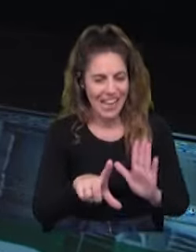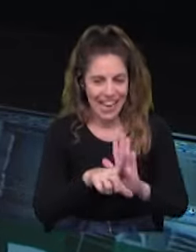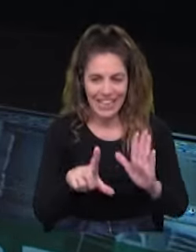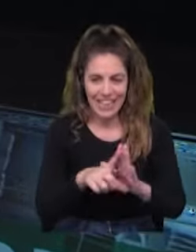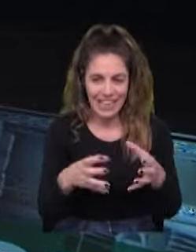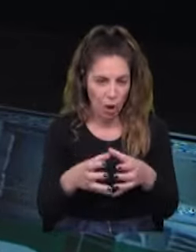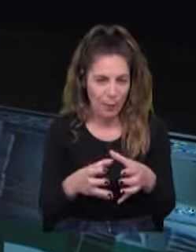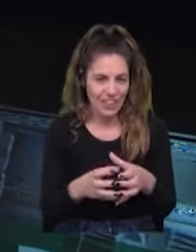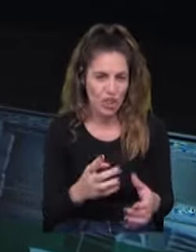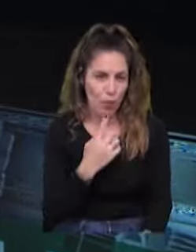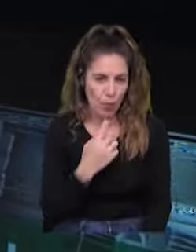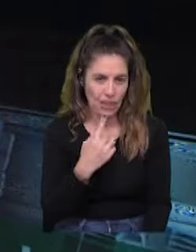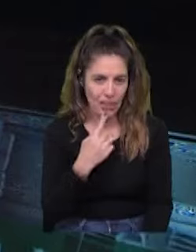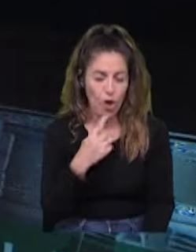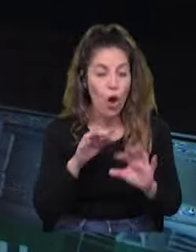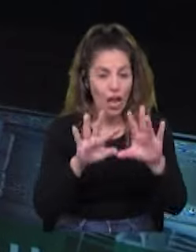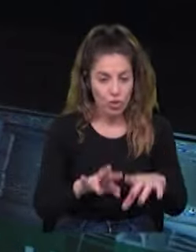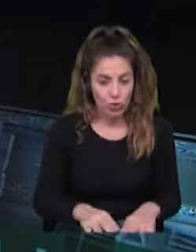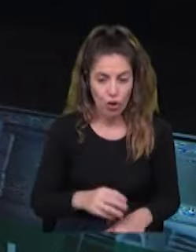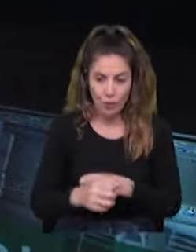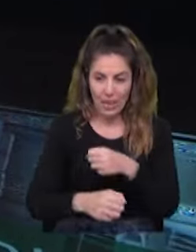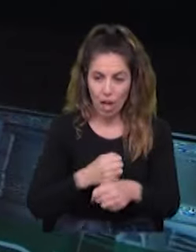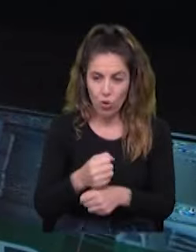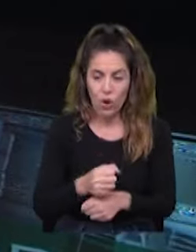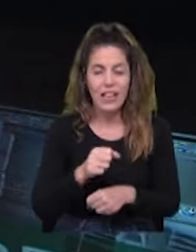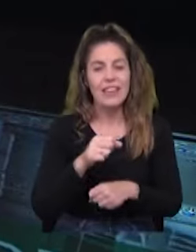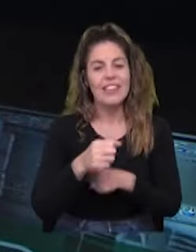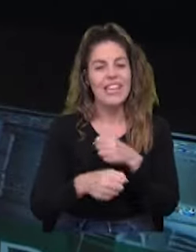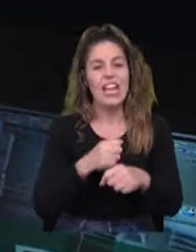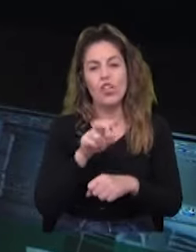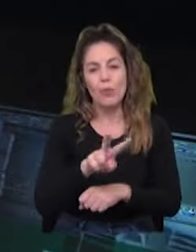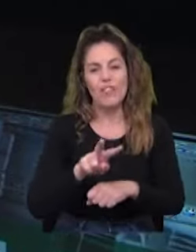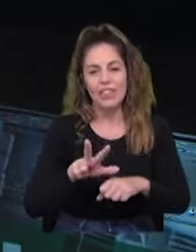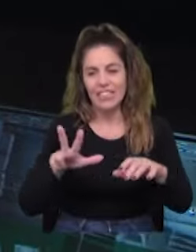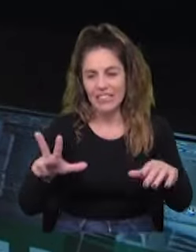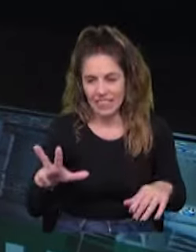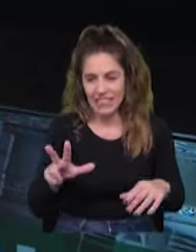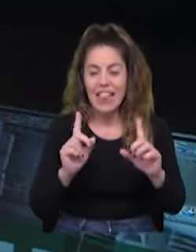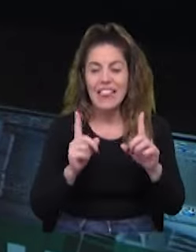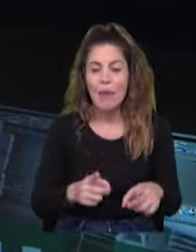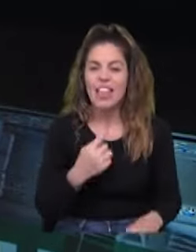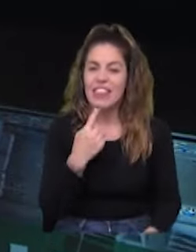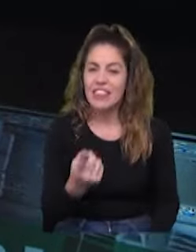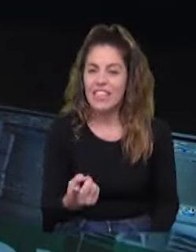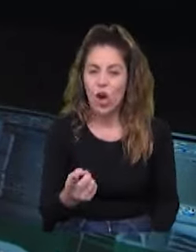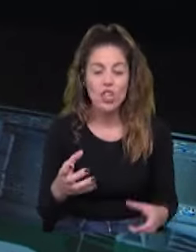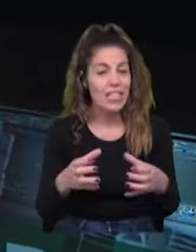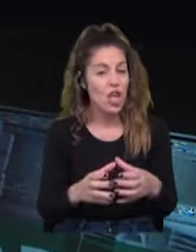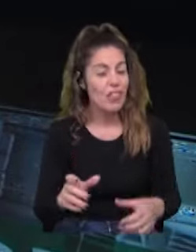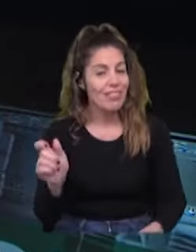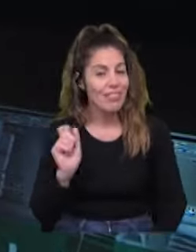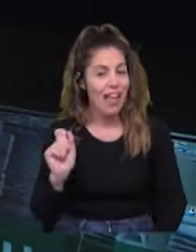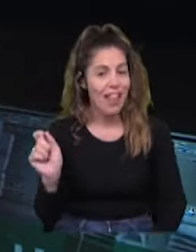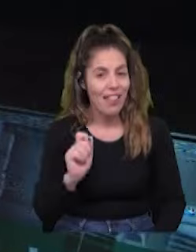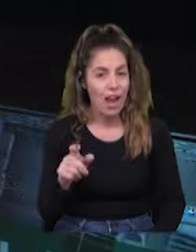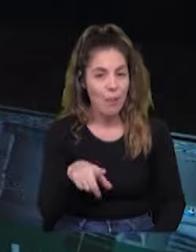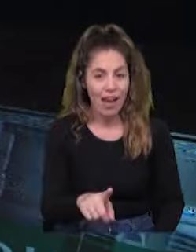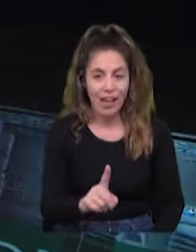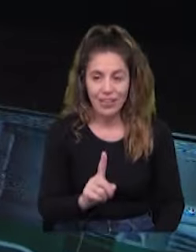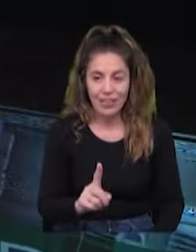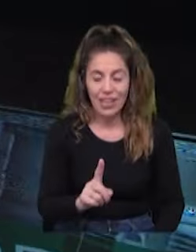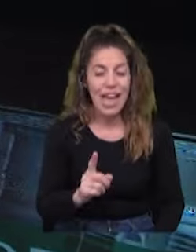partidos políticos en su informe anual 2023 recién publicado la comisión también destacó como señal de alarma la imputación de